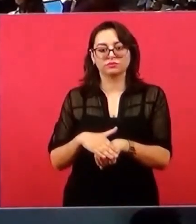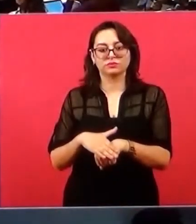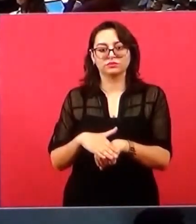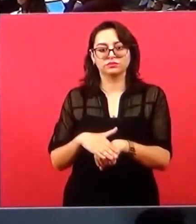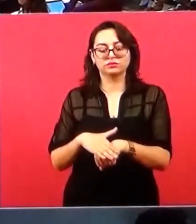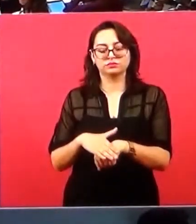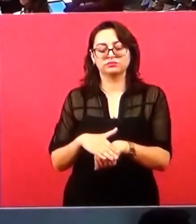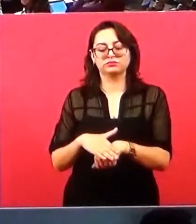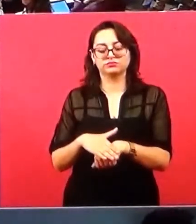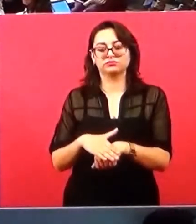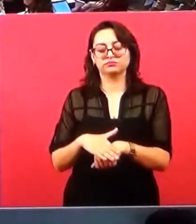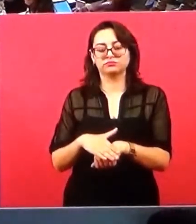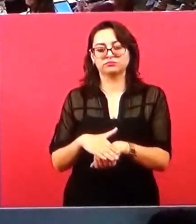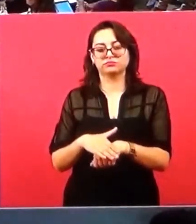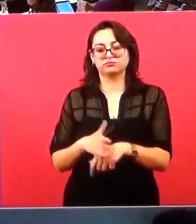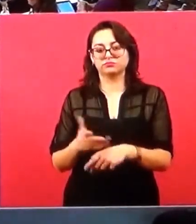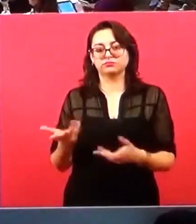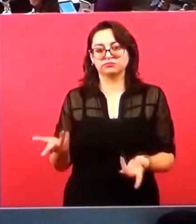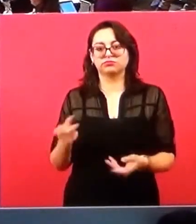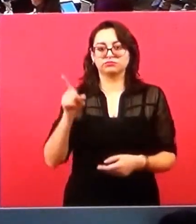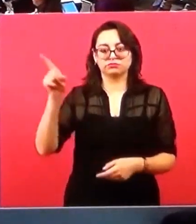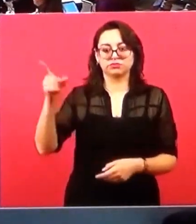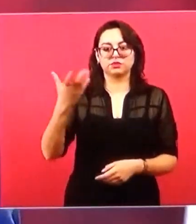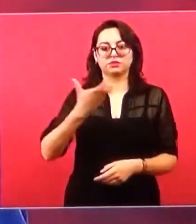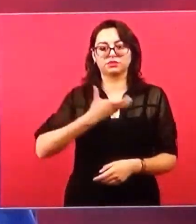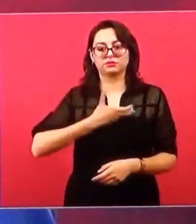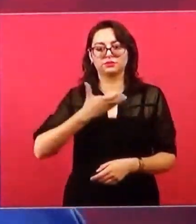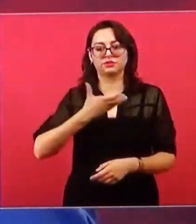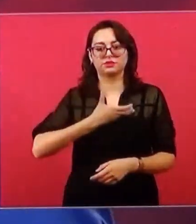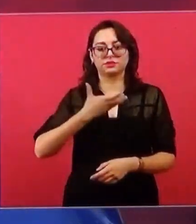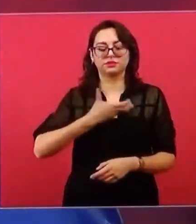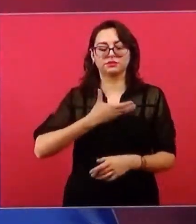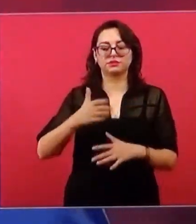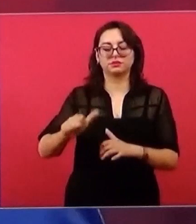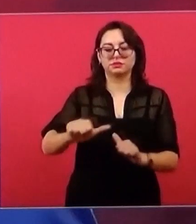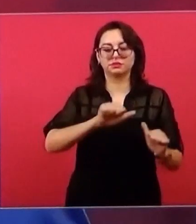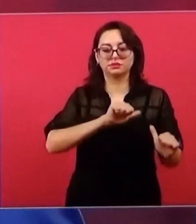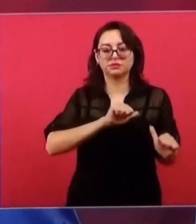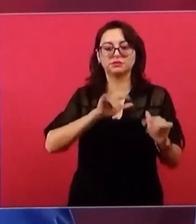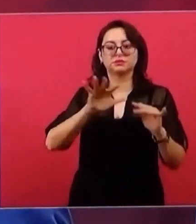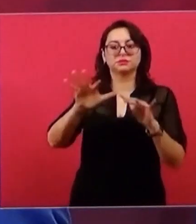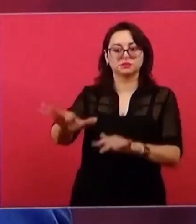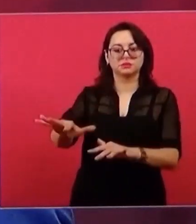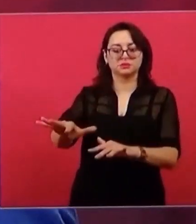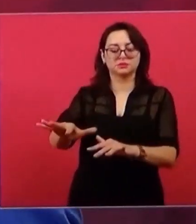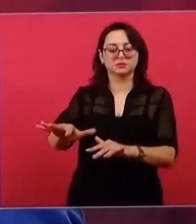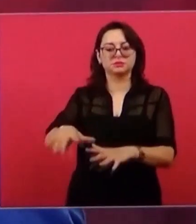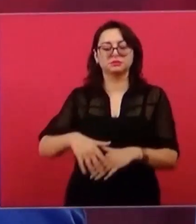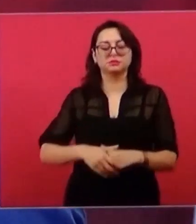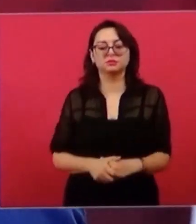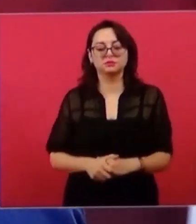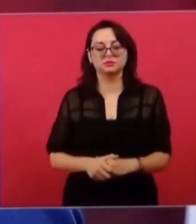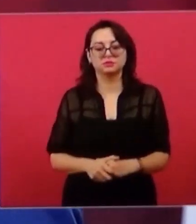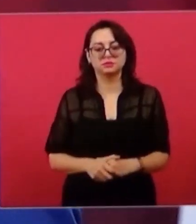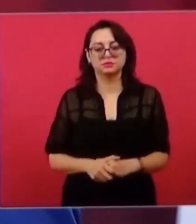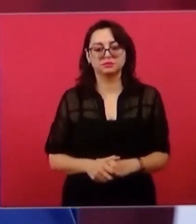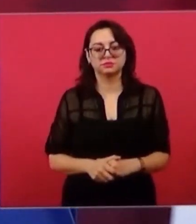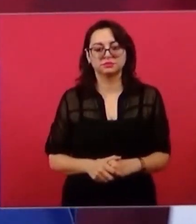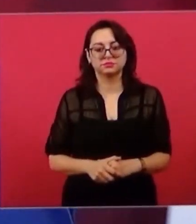con un acto en el Zócalo de la Ciudad de México.